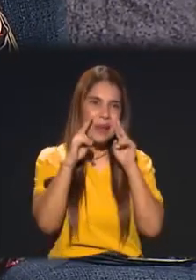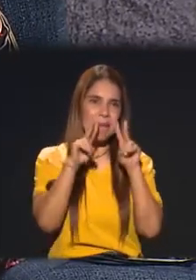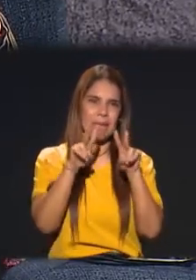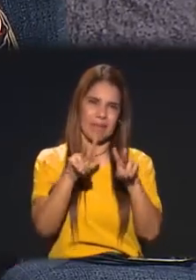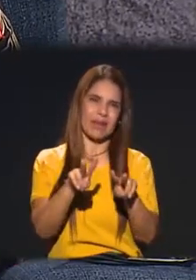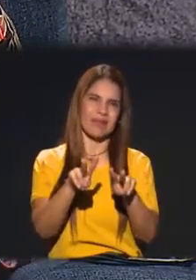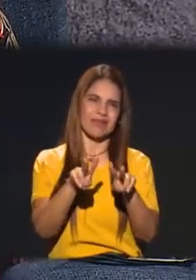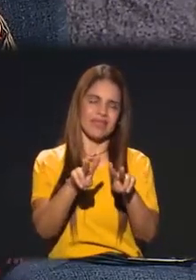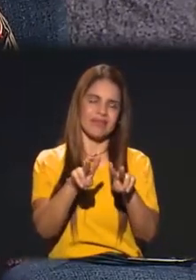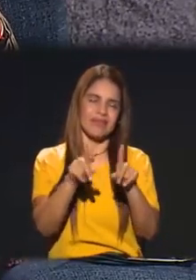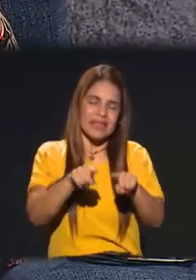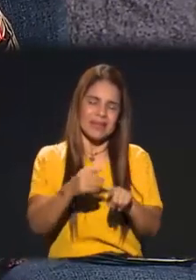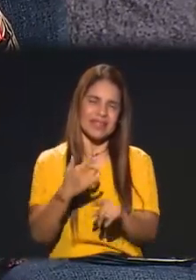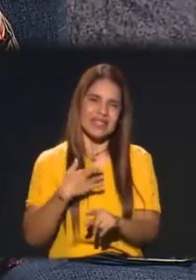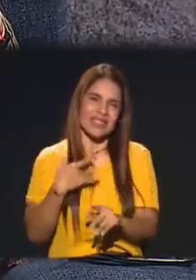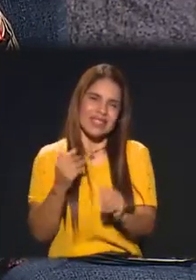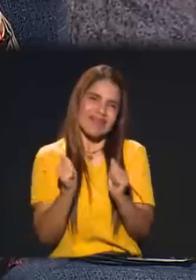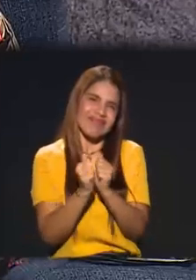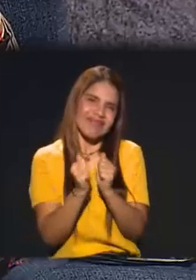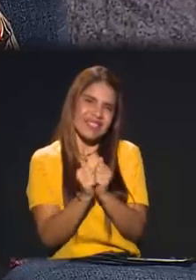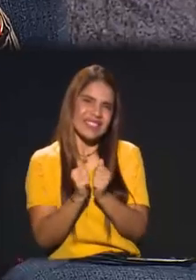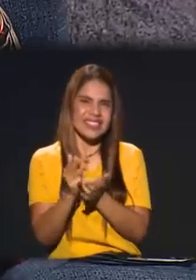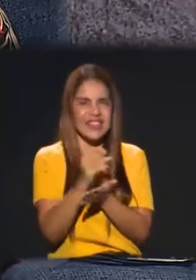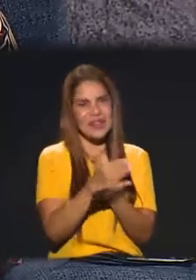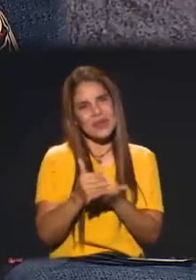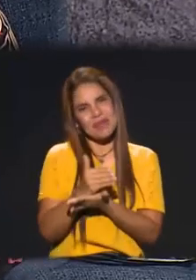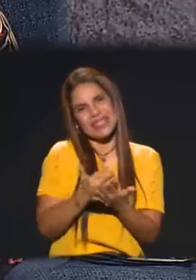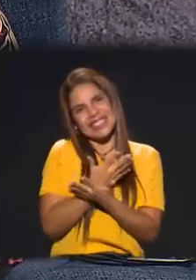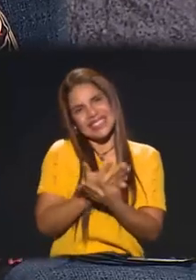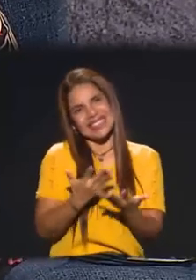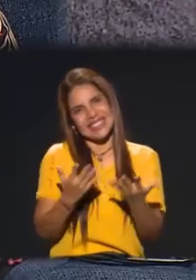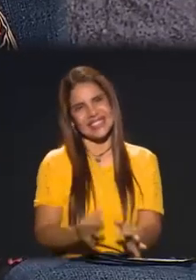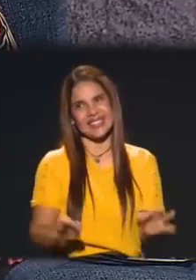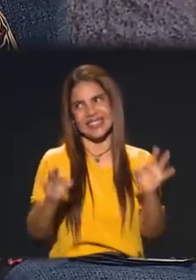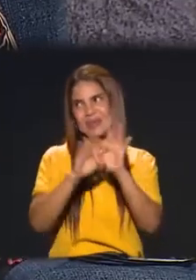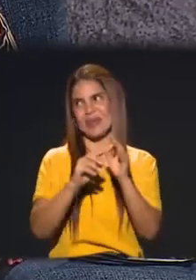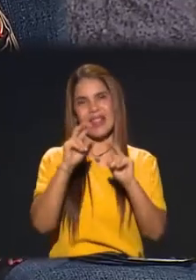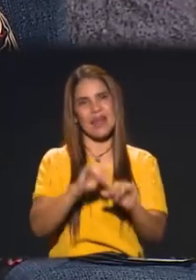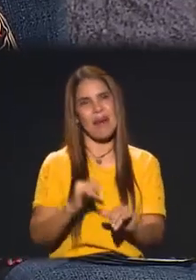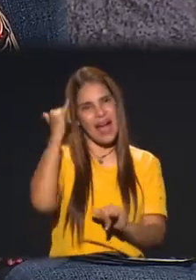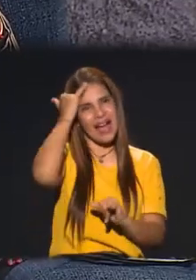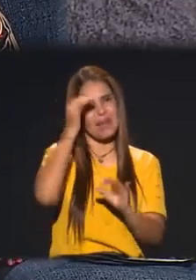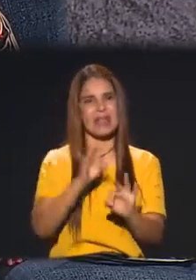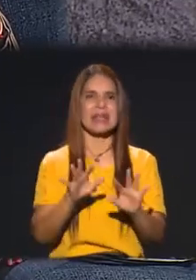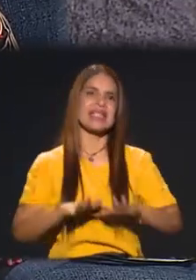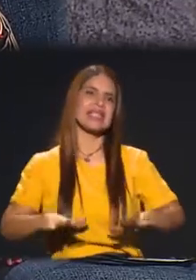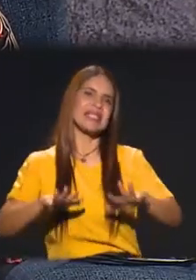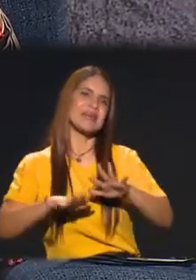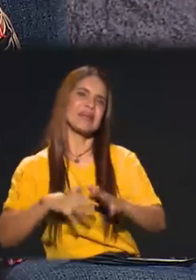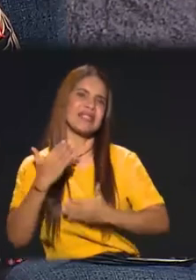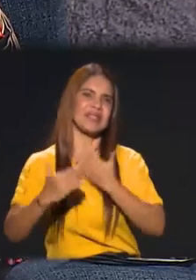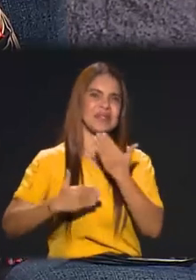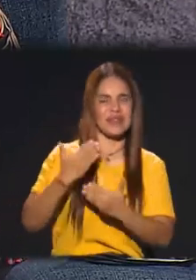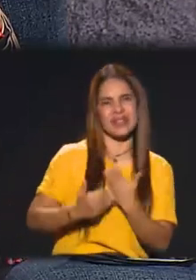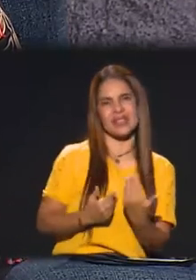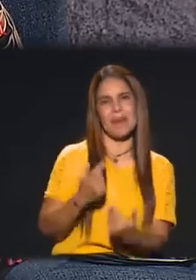verlos, sino poder estar cerca de ellos y poder compartir con ellos muchas cosas que no siempre es lo académico, también es el espacio de diversión.